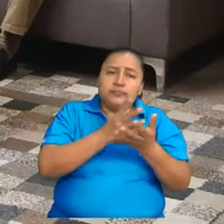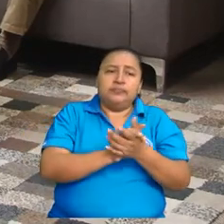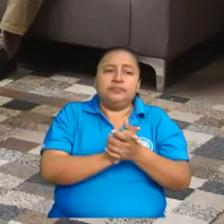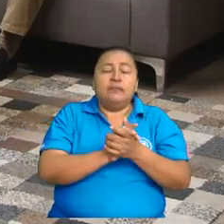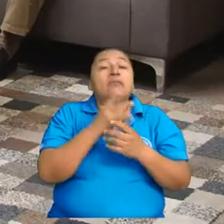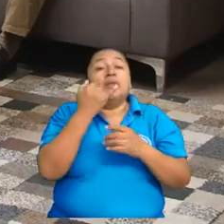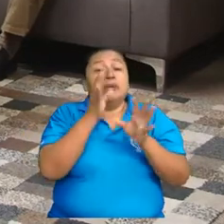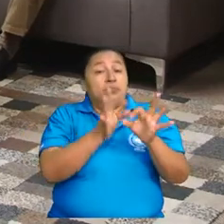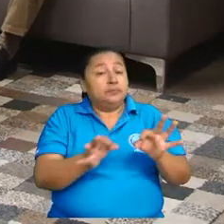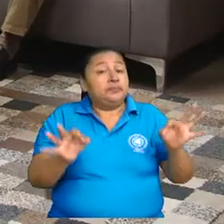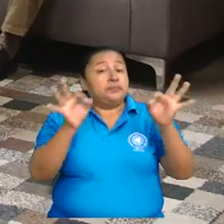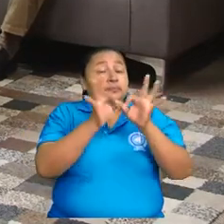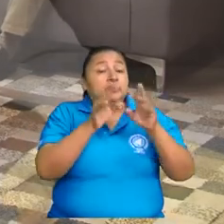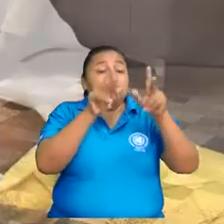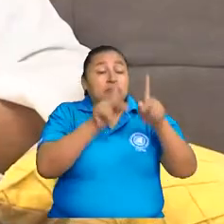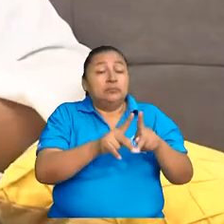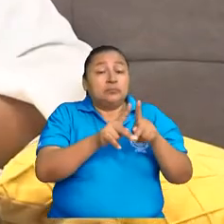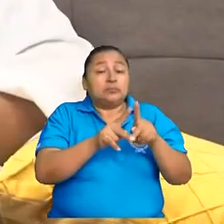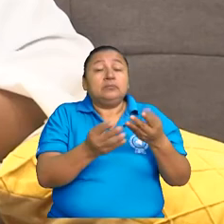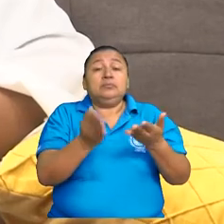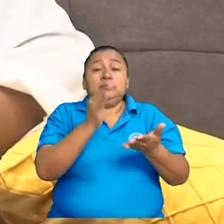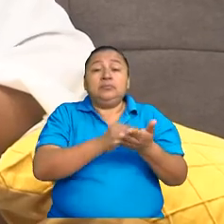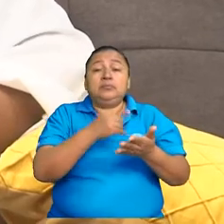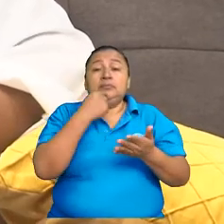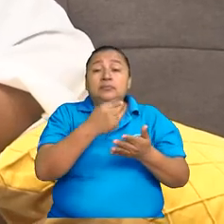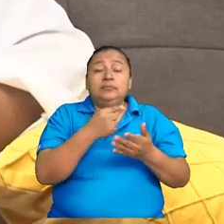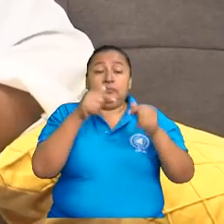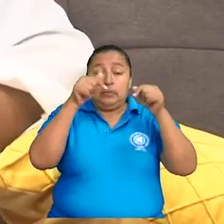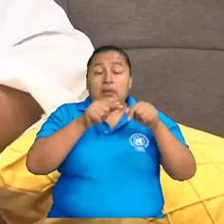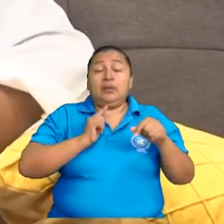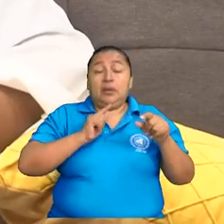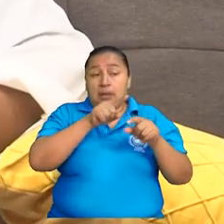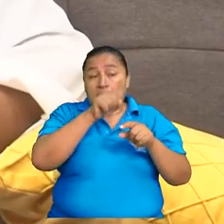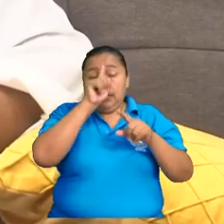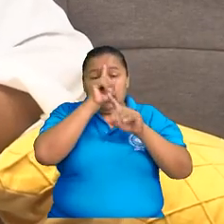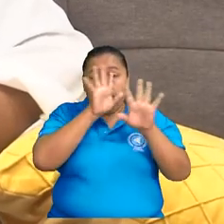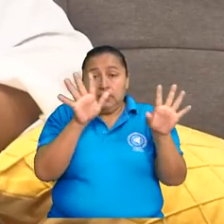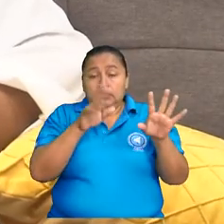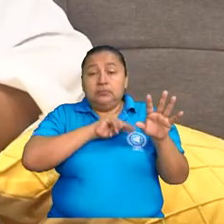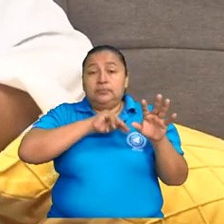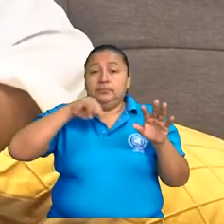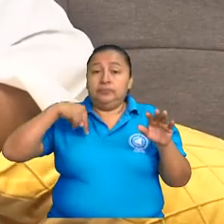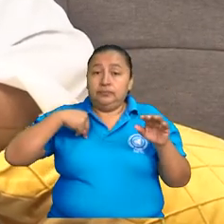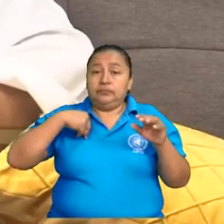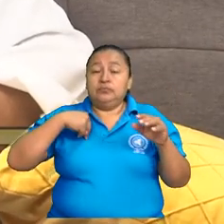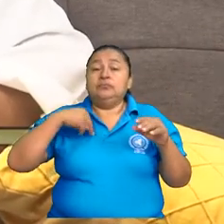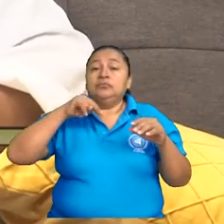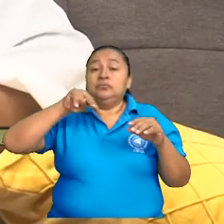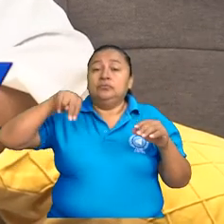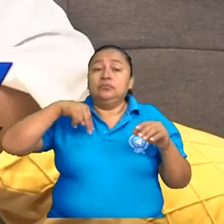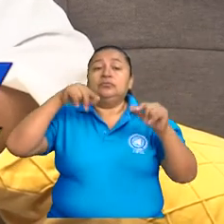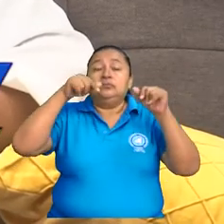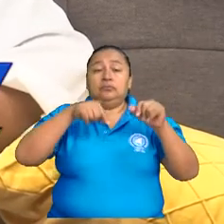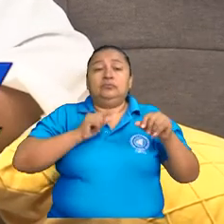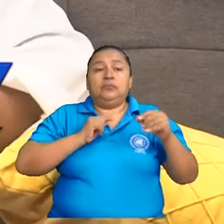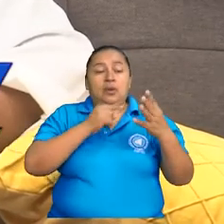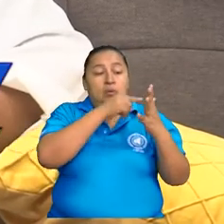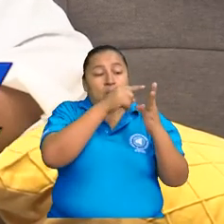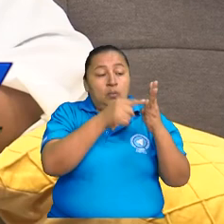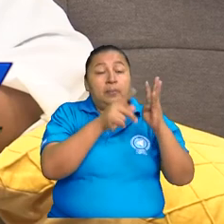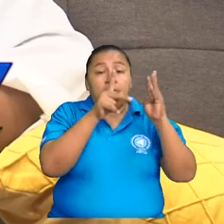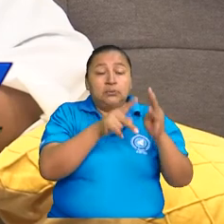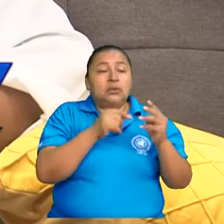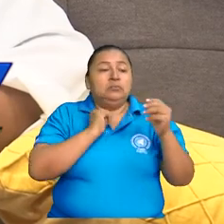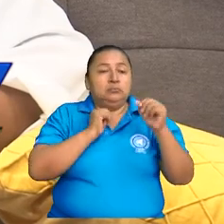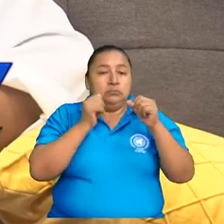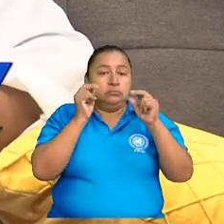importante para nuestra población, ¿no?, reafirmar que estén claros de que nosotros estamos con estos casos, siguiendo los contactos de una